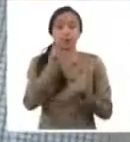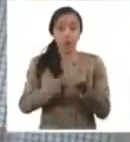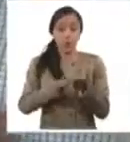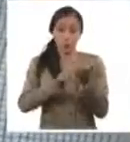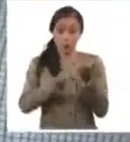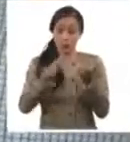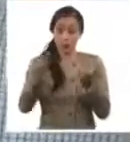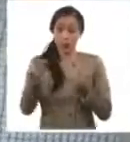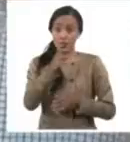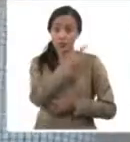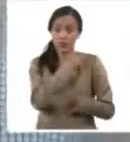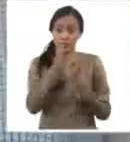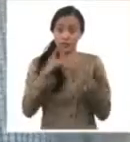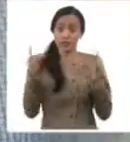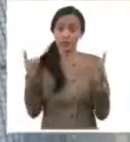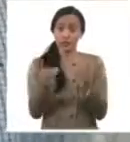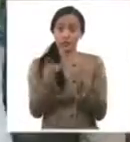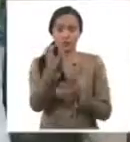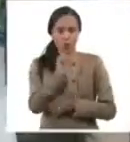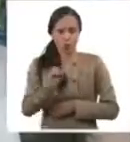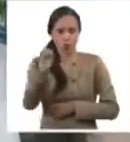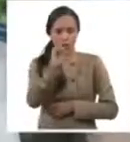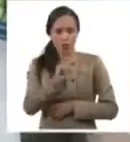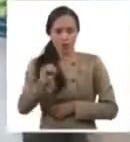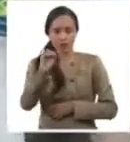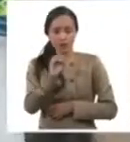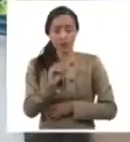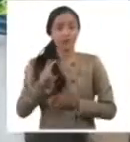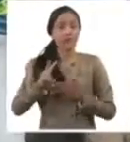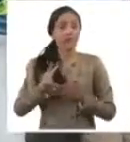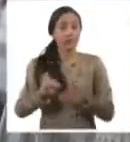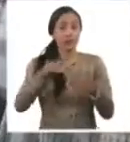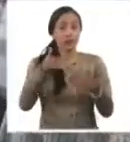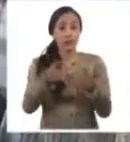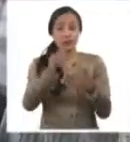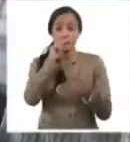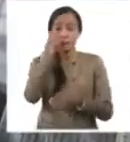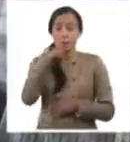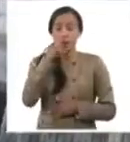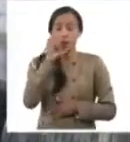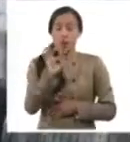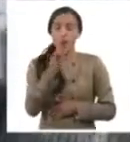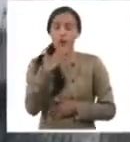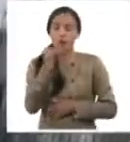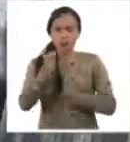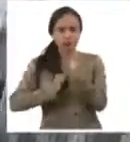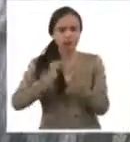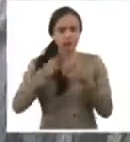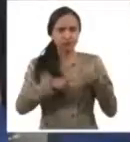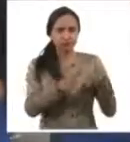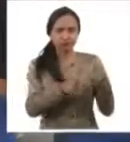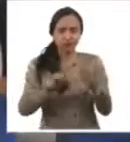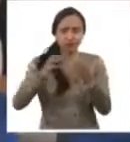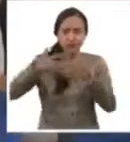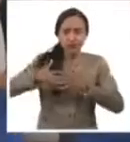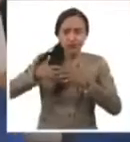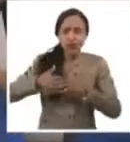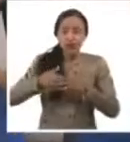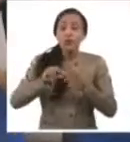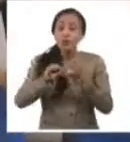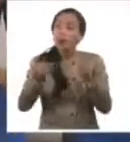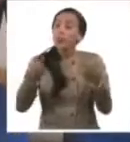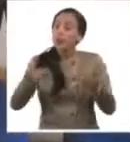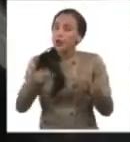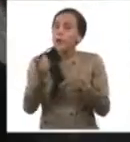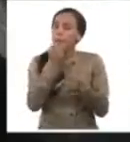del Partido y jefe del Departamento de Organización, en su visita a la empresa Valvo de válvulas y bombas industriales, hizo un llamamiento a diversificar